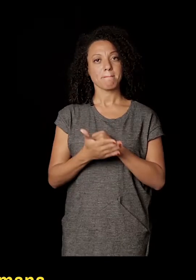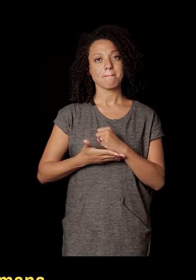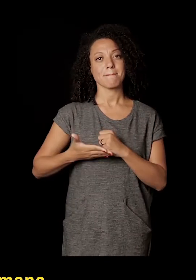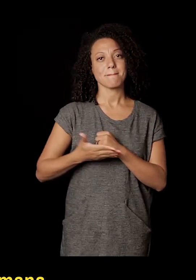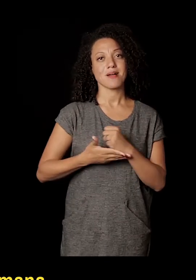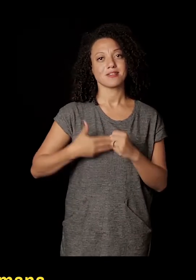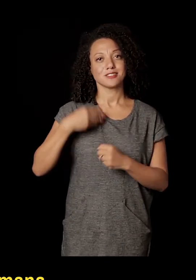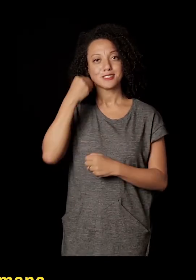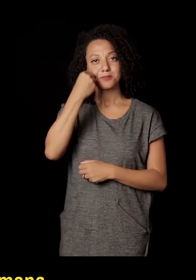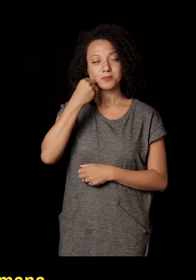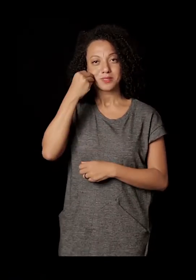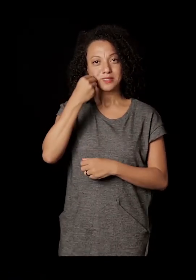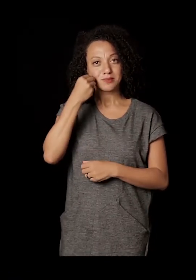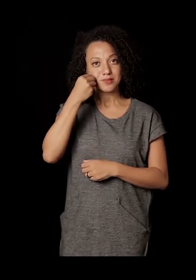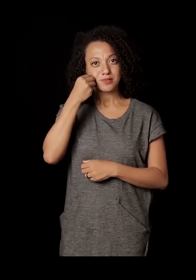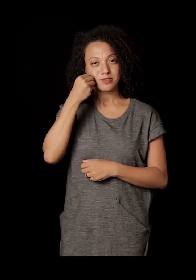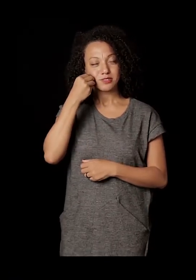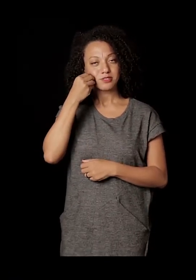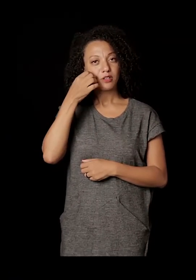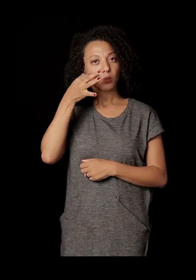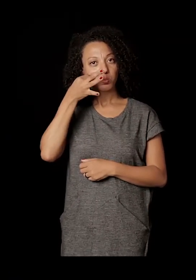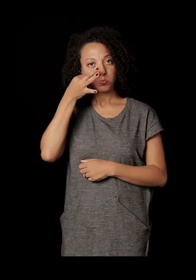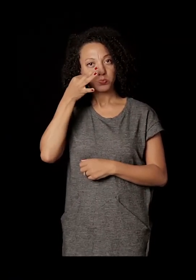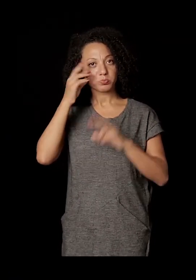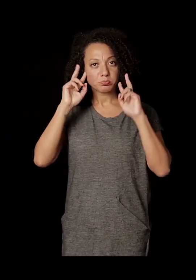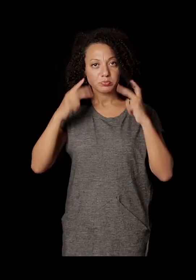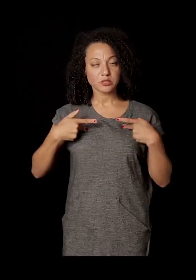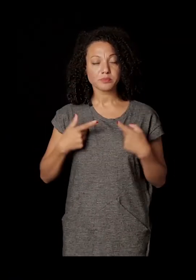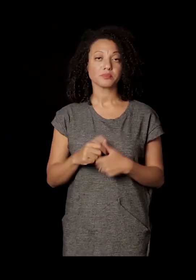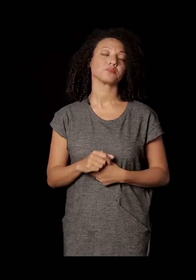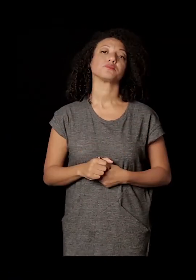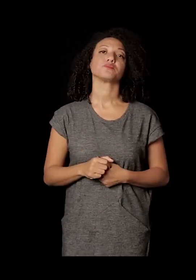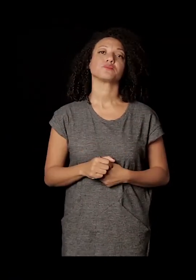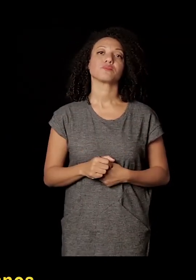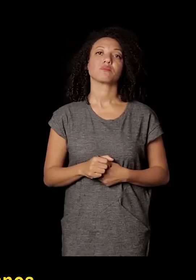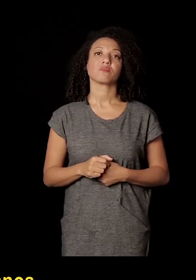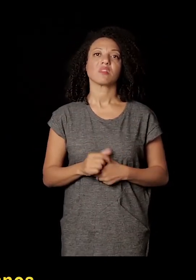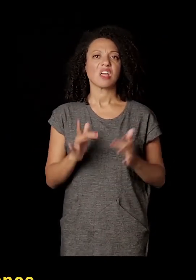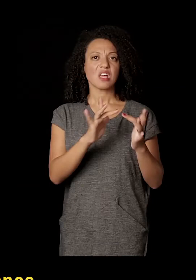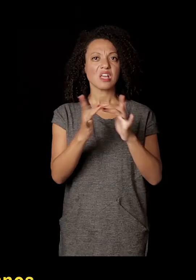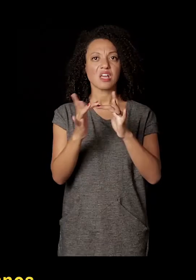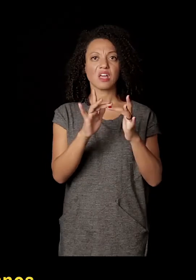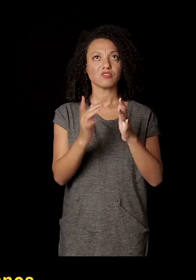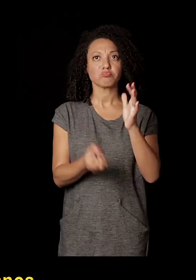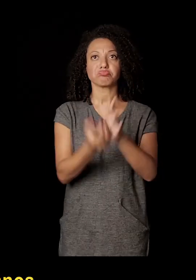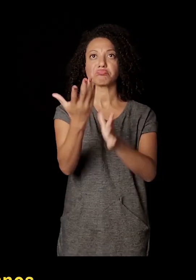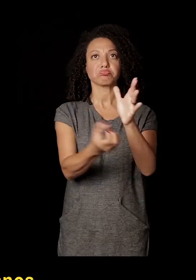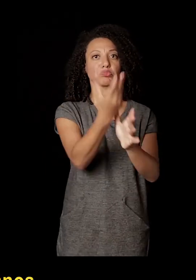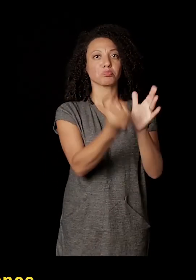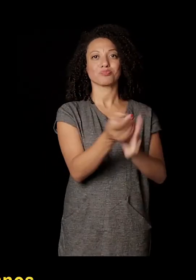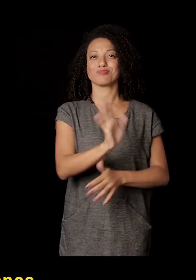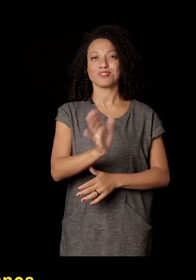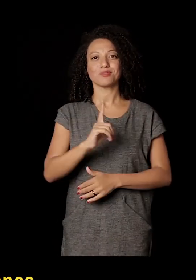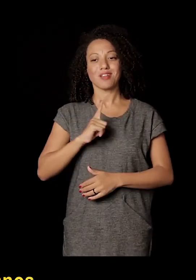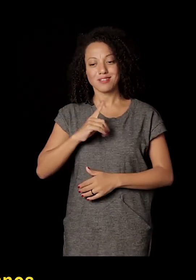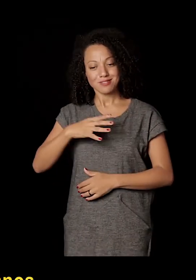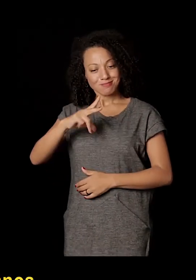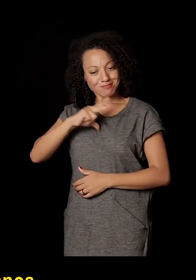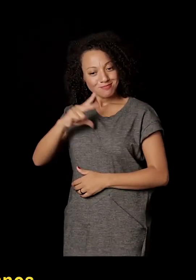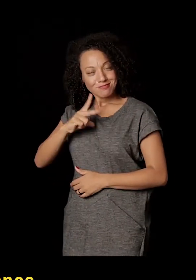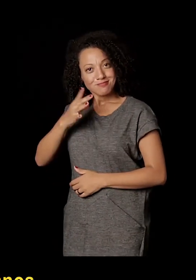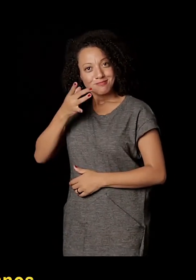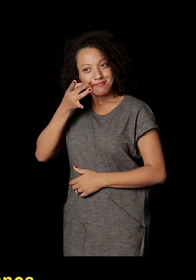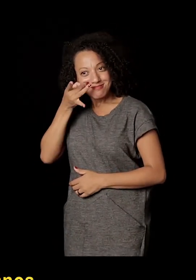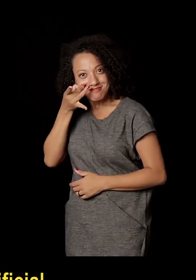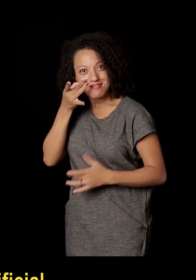de la experiencia humana. No son redes que se construyen en abstracto. Lo que nosotros hemos visto en los últimos años, las redes